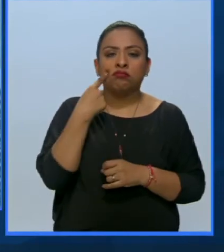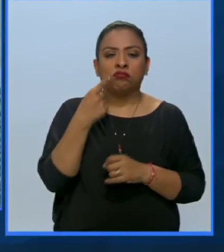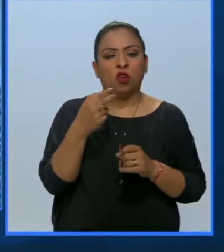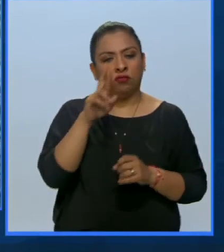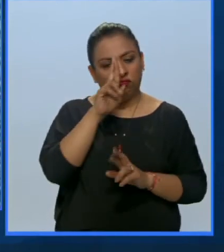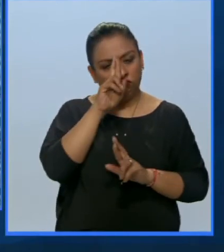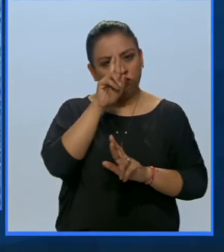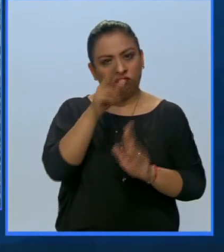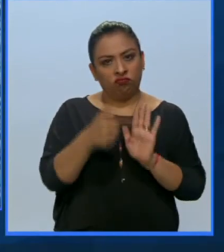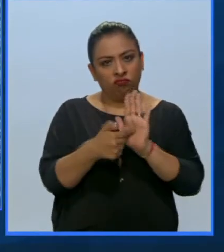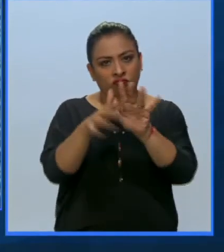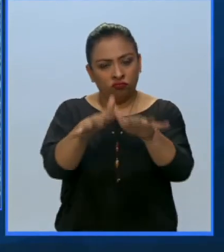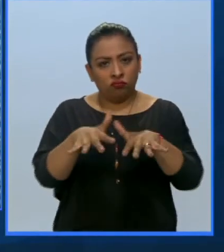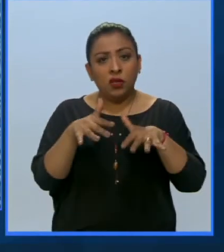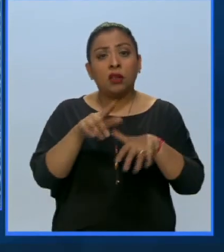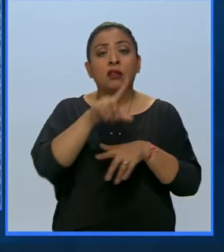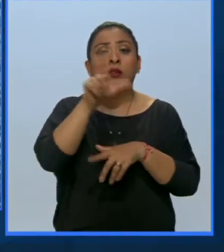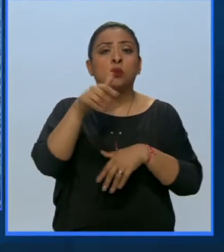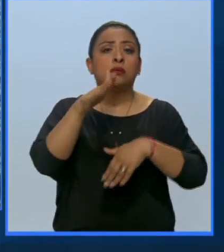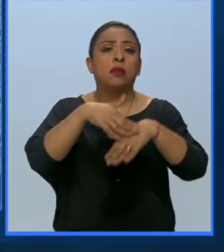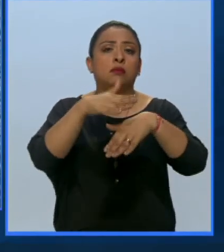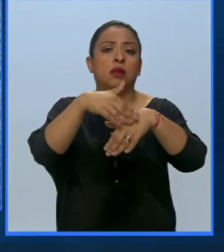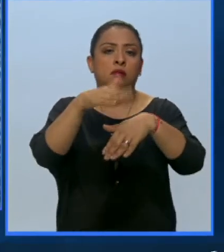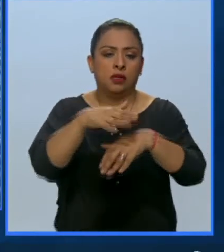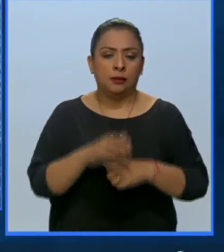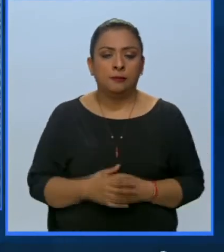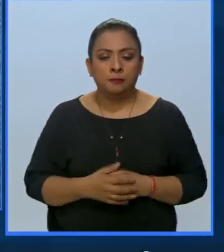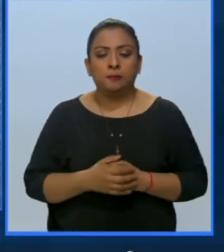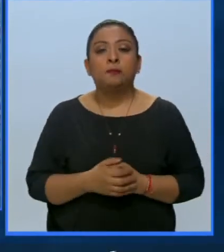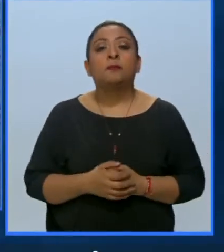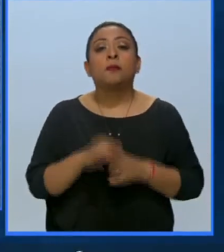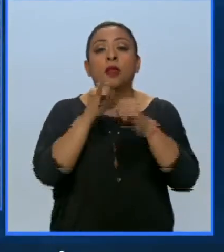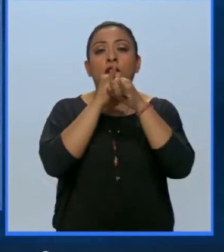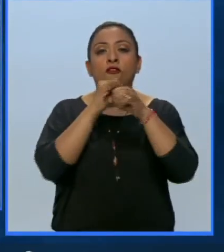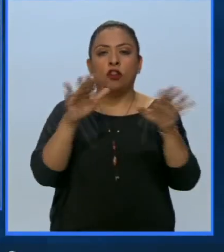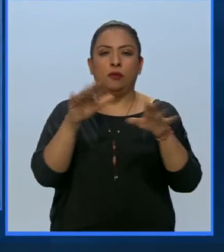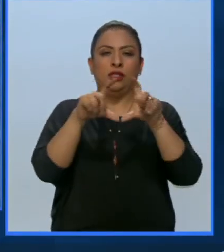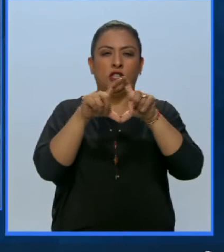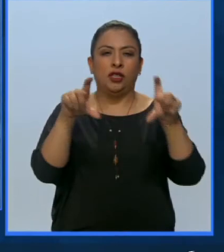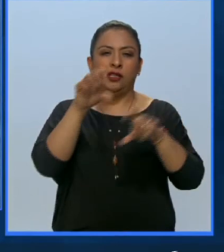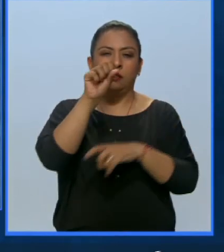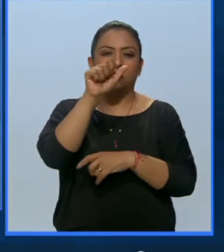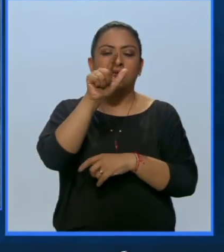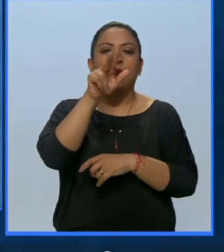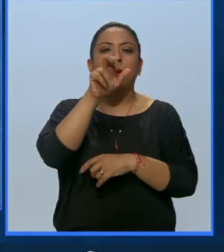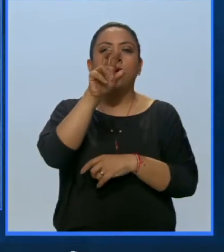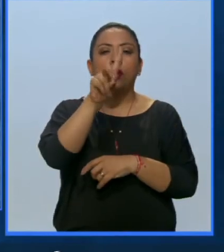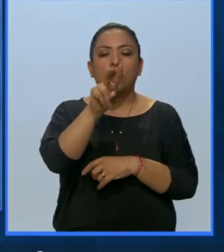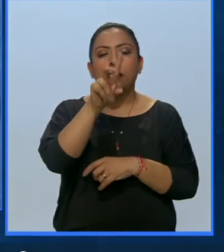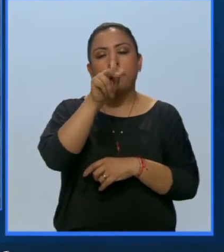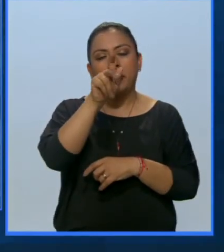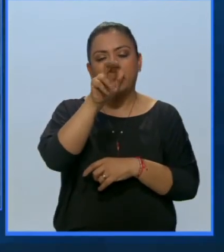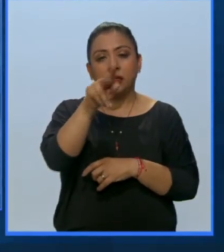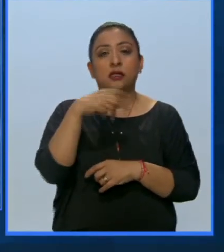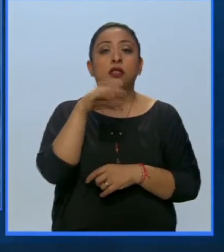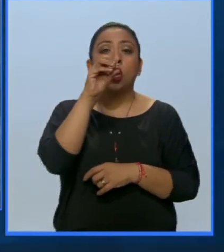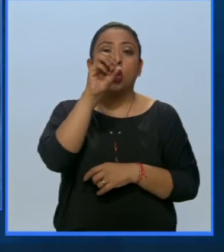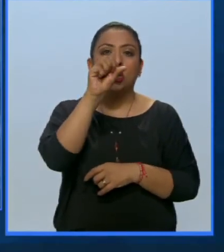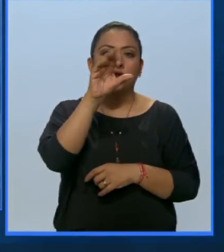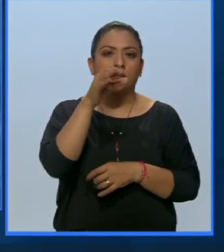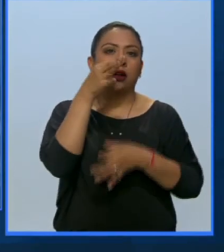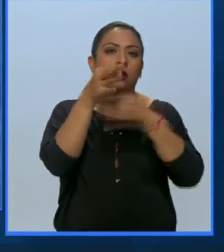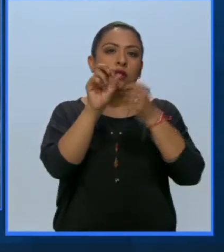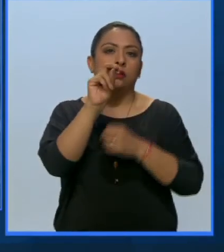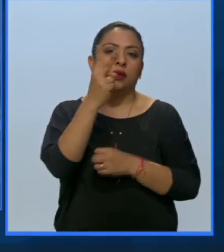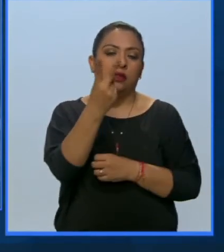homenaje. Y a este deberán seguirle muchos más. Con información y texto de Salvador Perches Galván, Óscar Helguera,